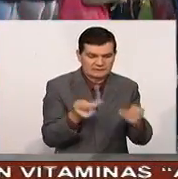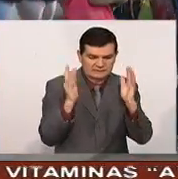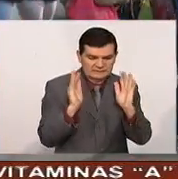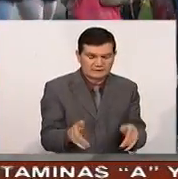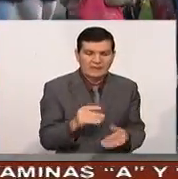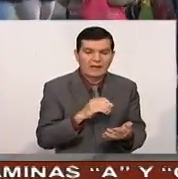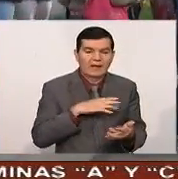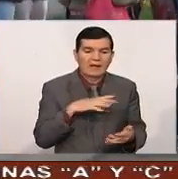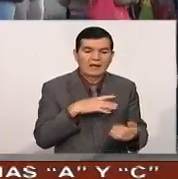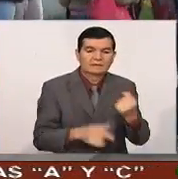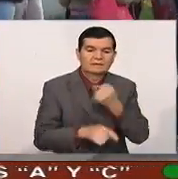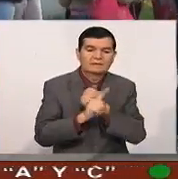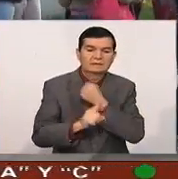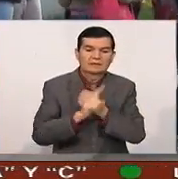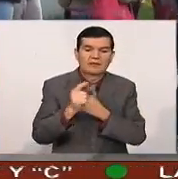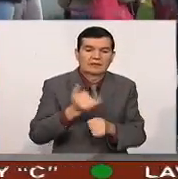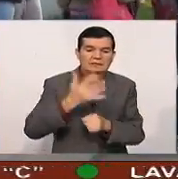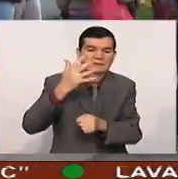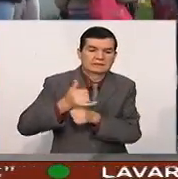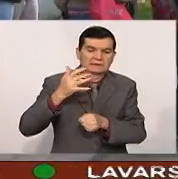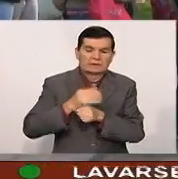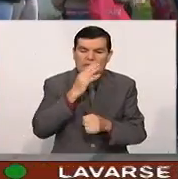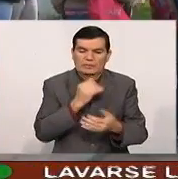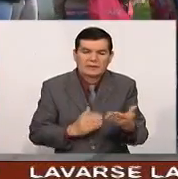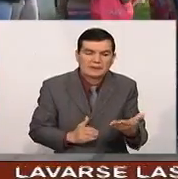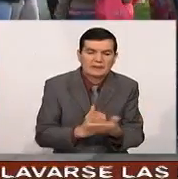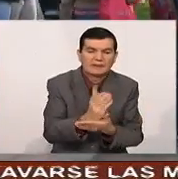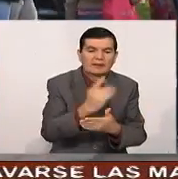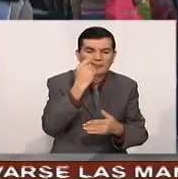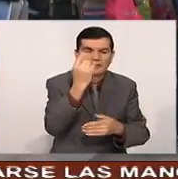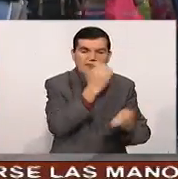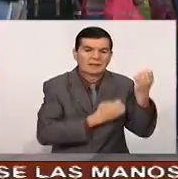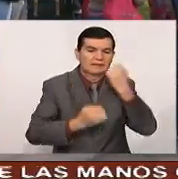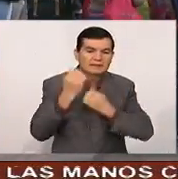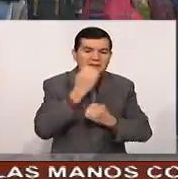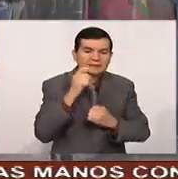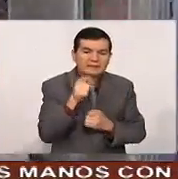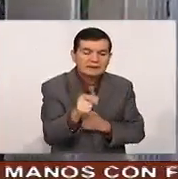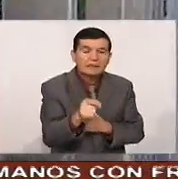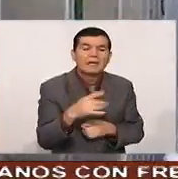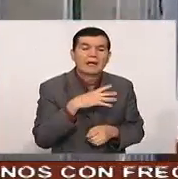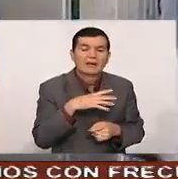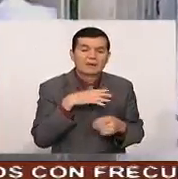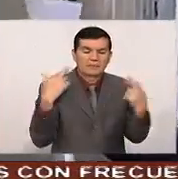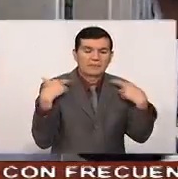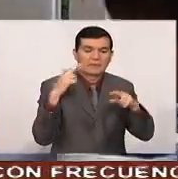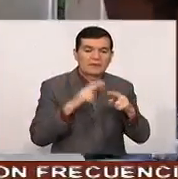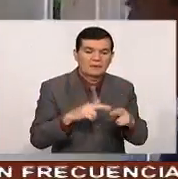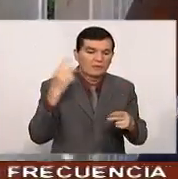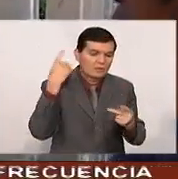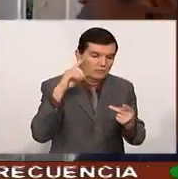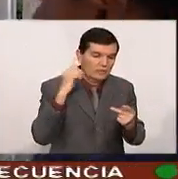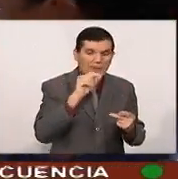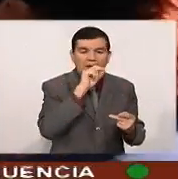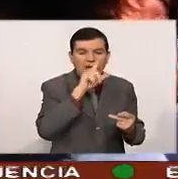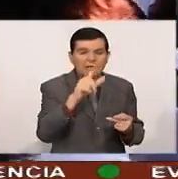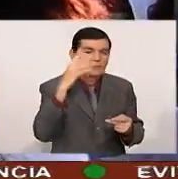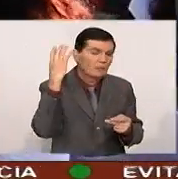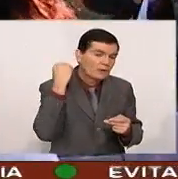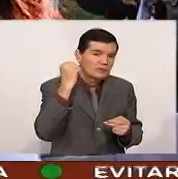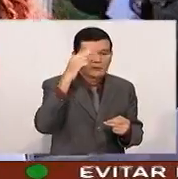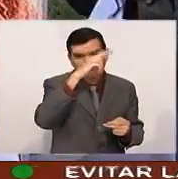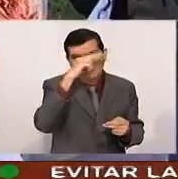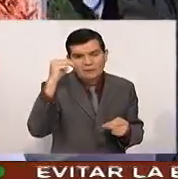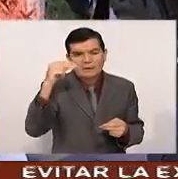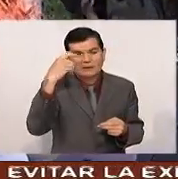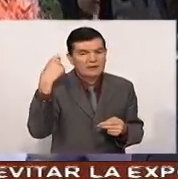se registraron diversos hechos que impidieron su participación en este proceso. Se trata de maestros de Durango, Jalisco, Morelos,